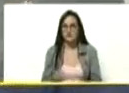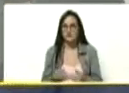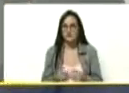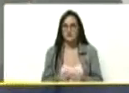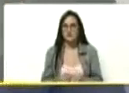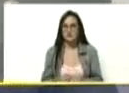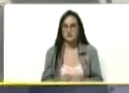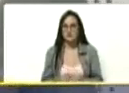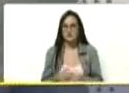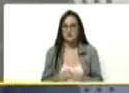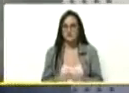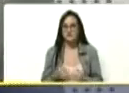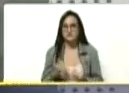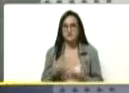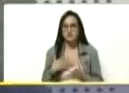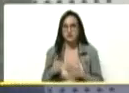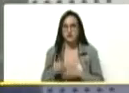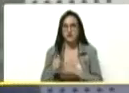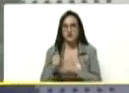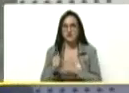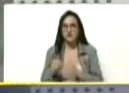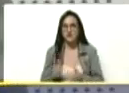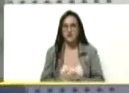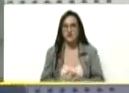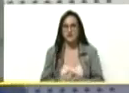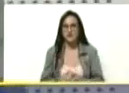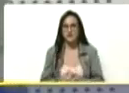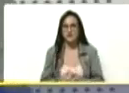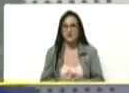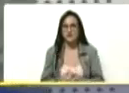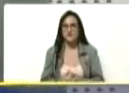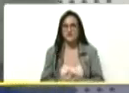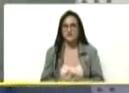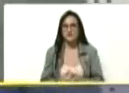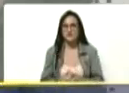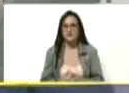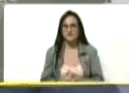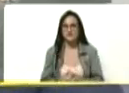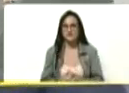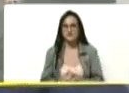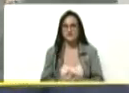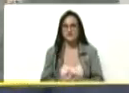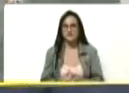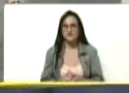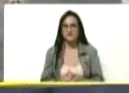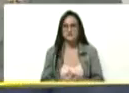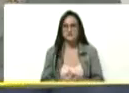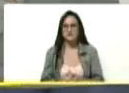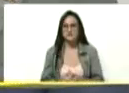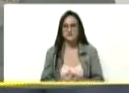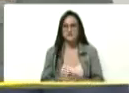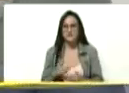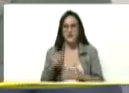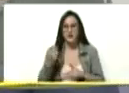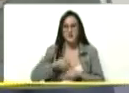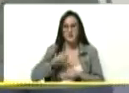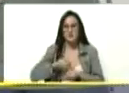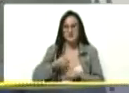en la voluntad de nuestros líderes y nuestros pueblos. Our history of struggle, nuestra historia de luchas